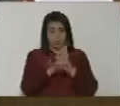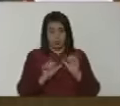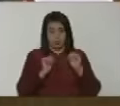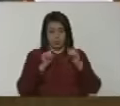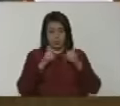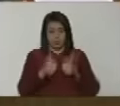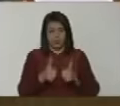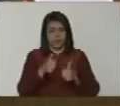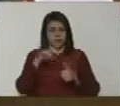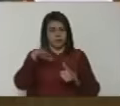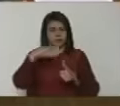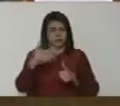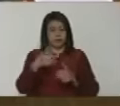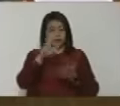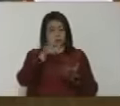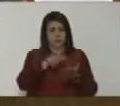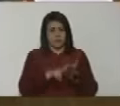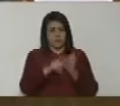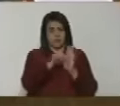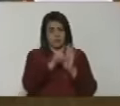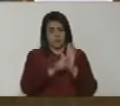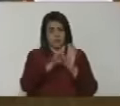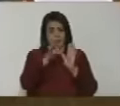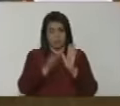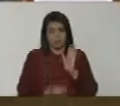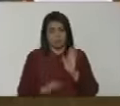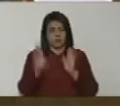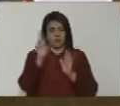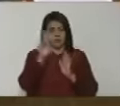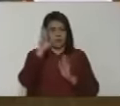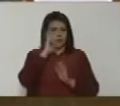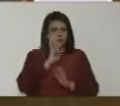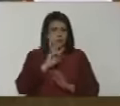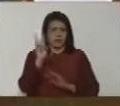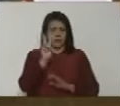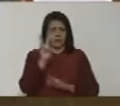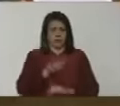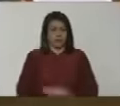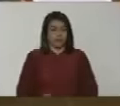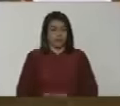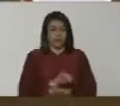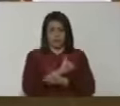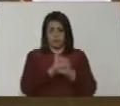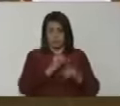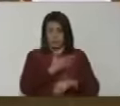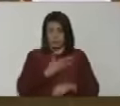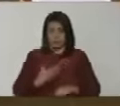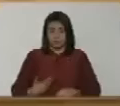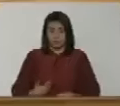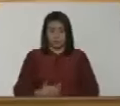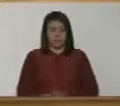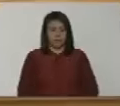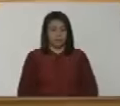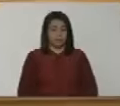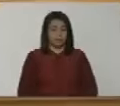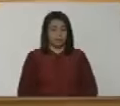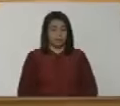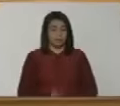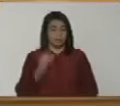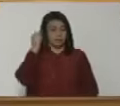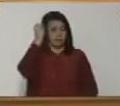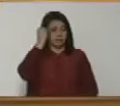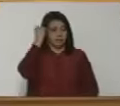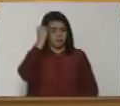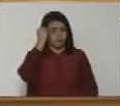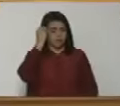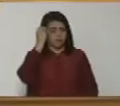en vigencia a partir de su publicación en la Gaceta Oficial de la República Bolivariana de Venezuela. Es todo, presidente. En